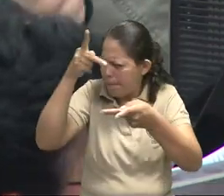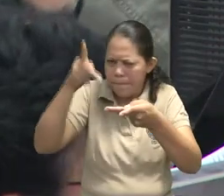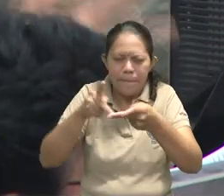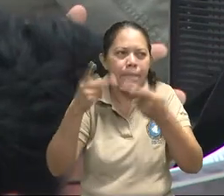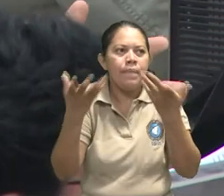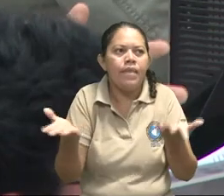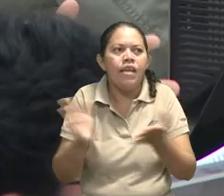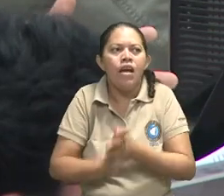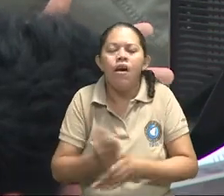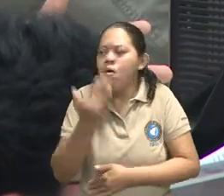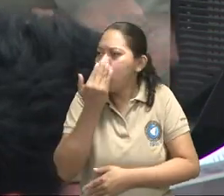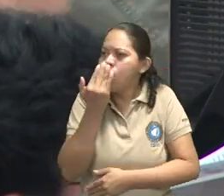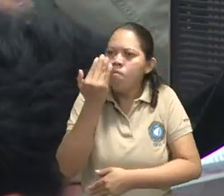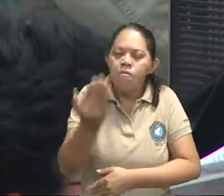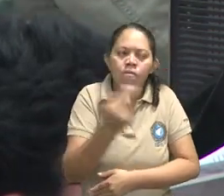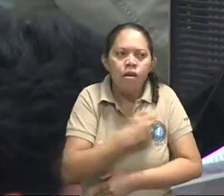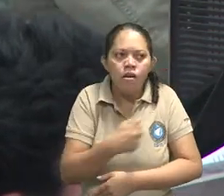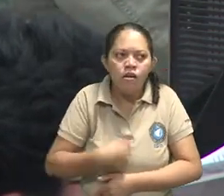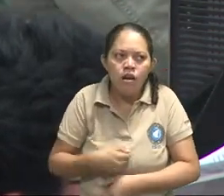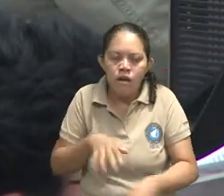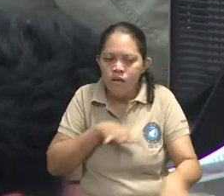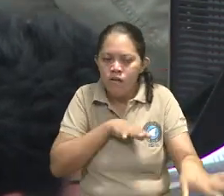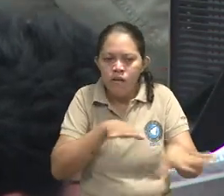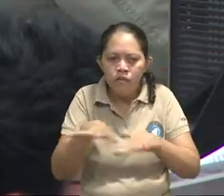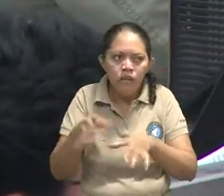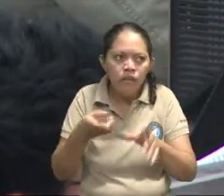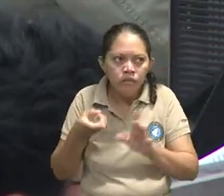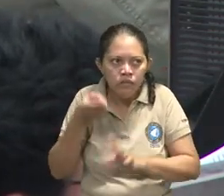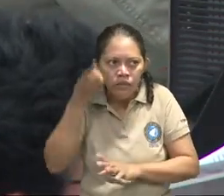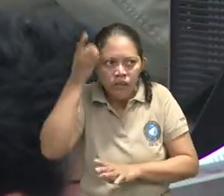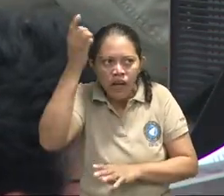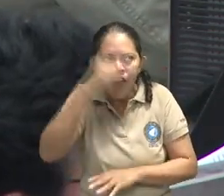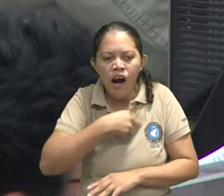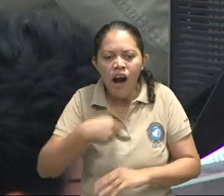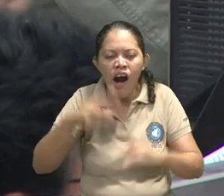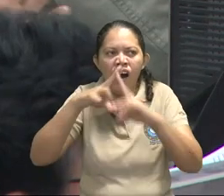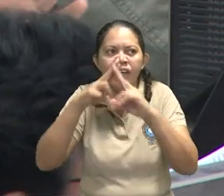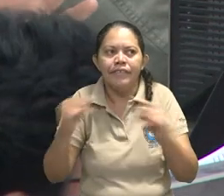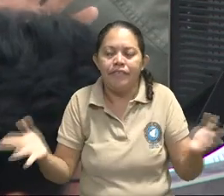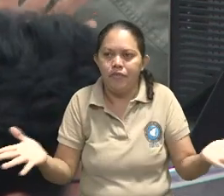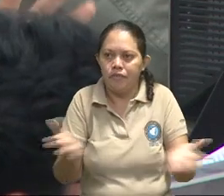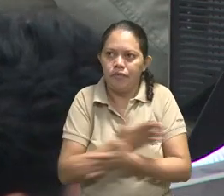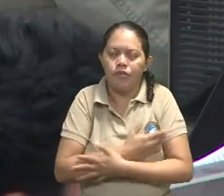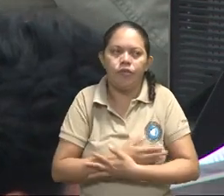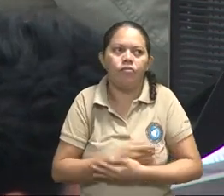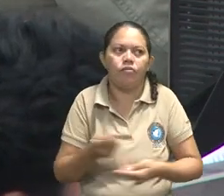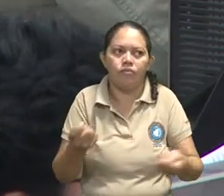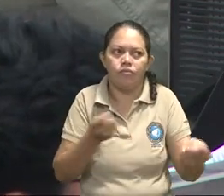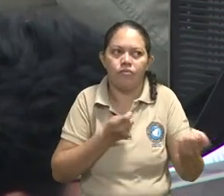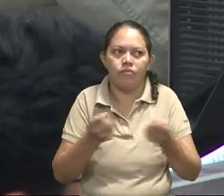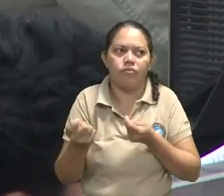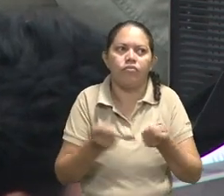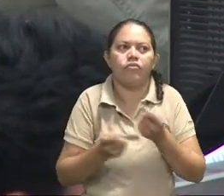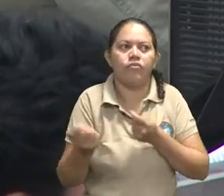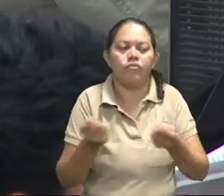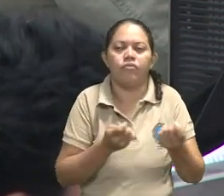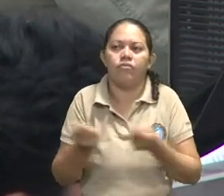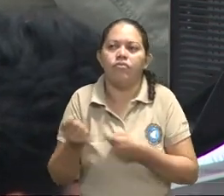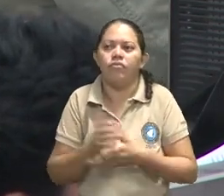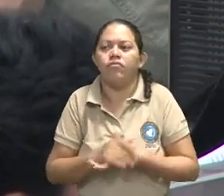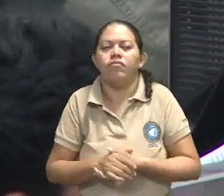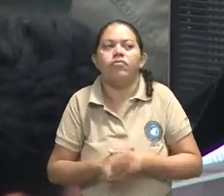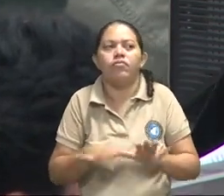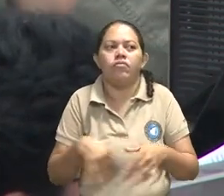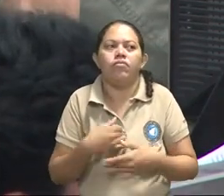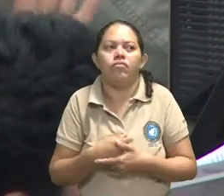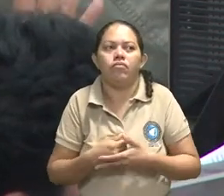que son muy positivos, pero que no se pueden desarrollar en el país porque no tienen una regulación específica.